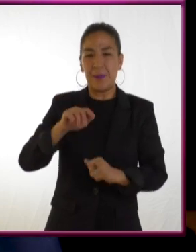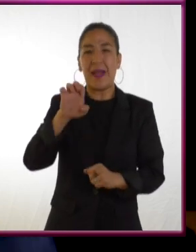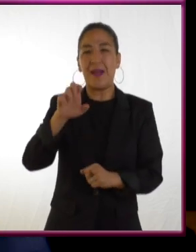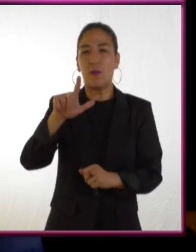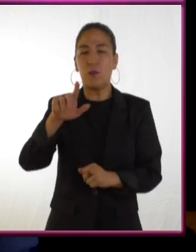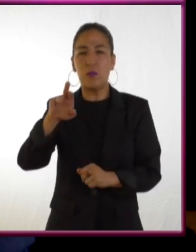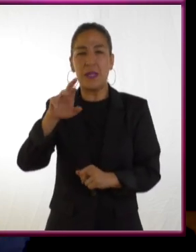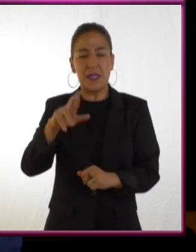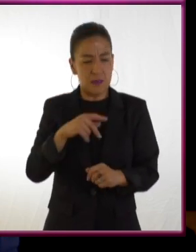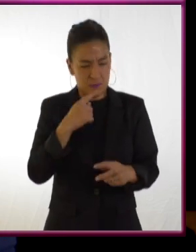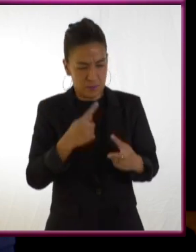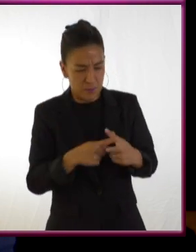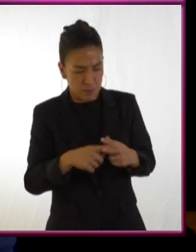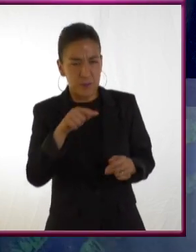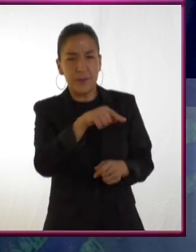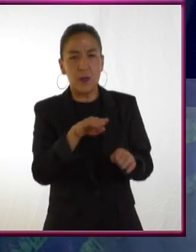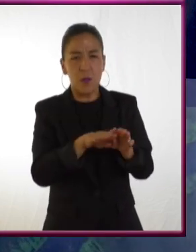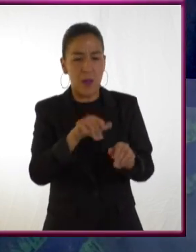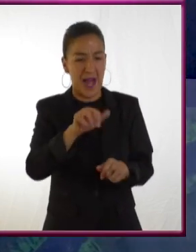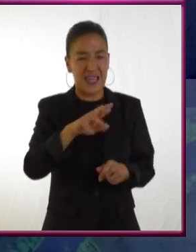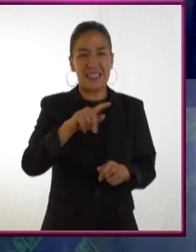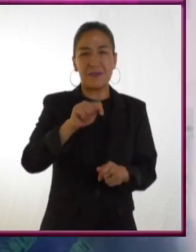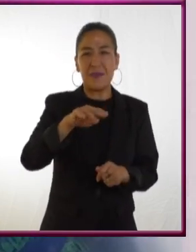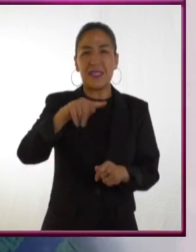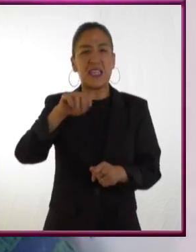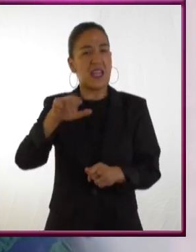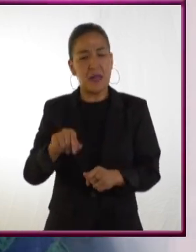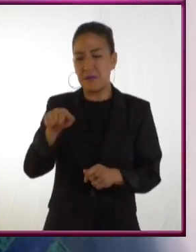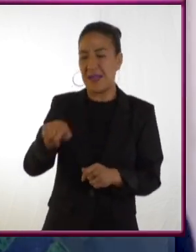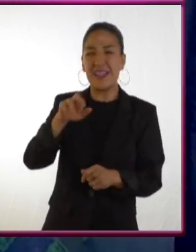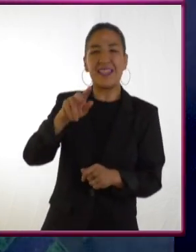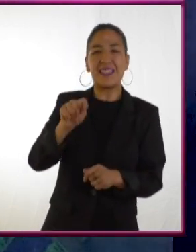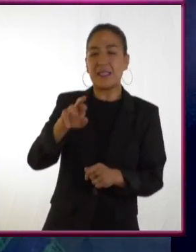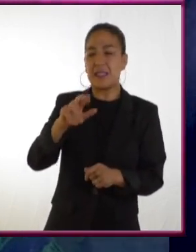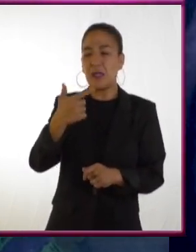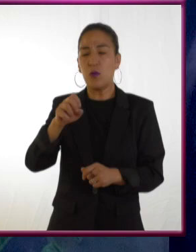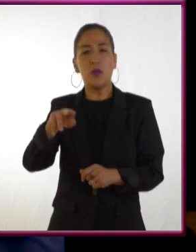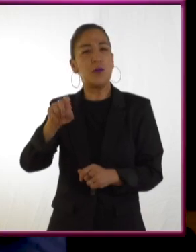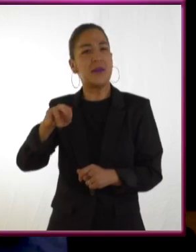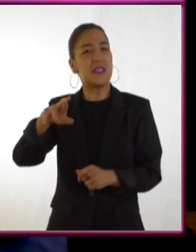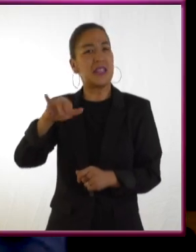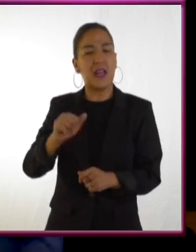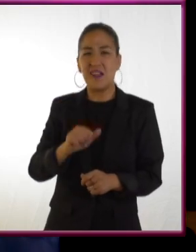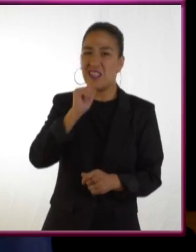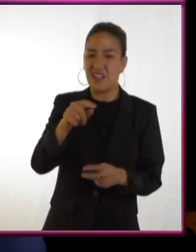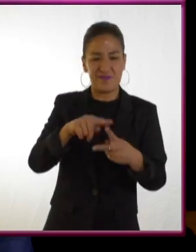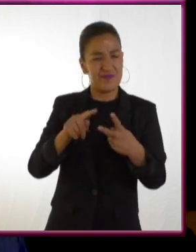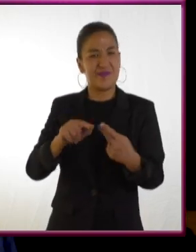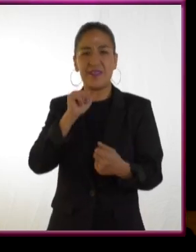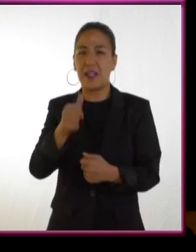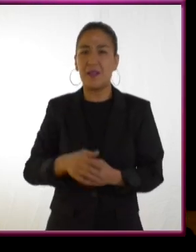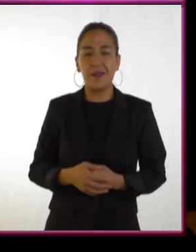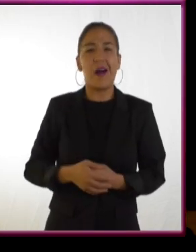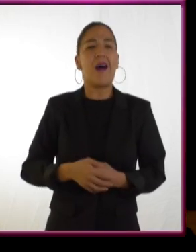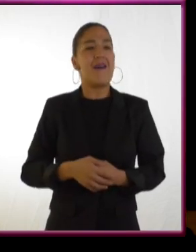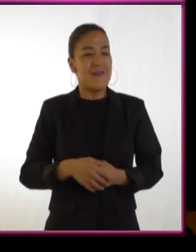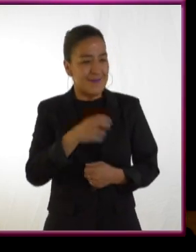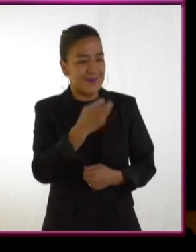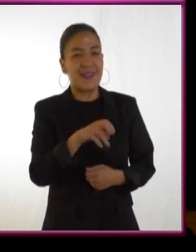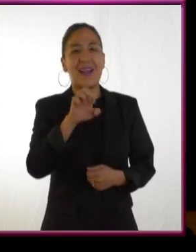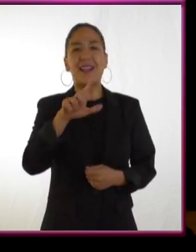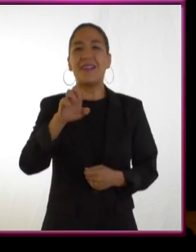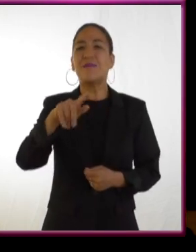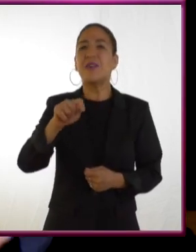necesitan cantidades como en la aritmética, ni de ángulos como en la trigonometría, ni medidas como en la geometría. Elemental.